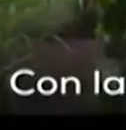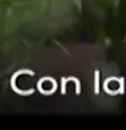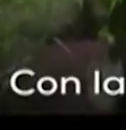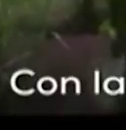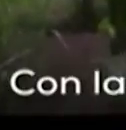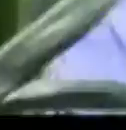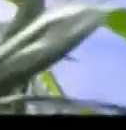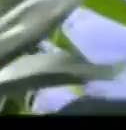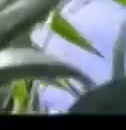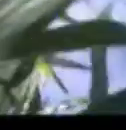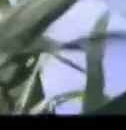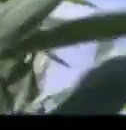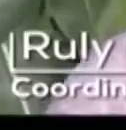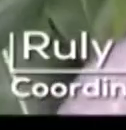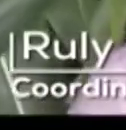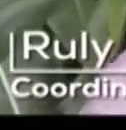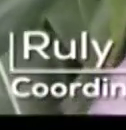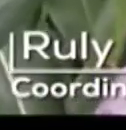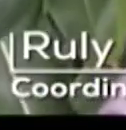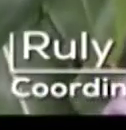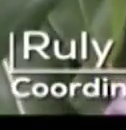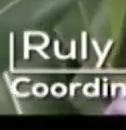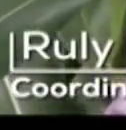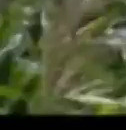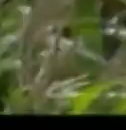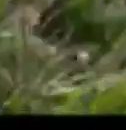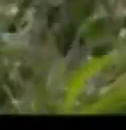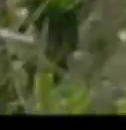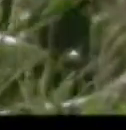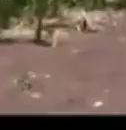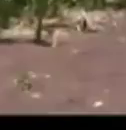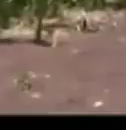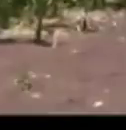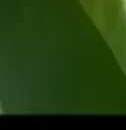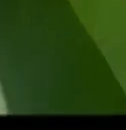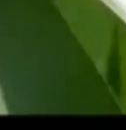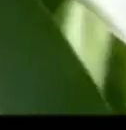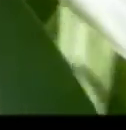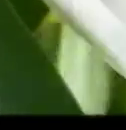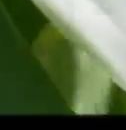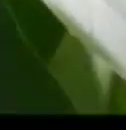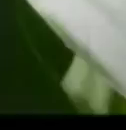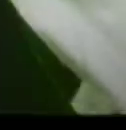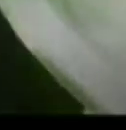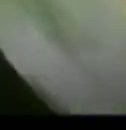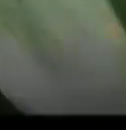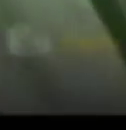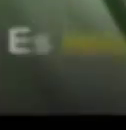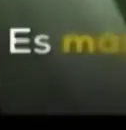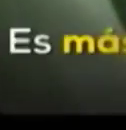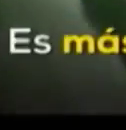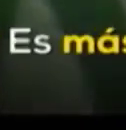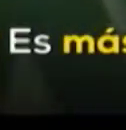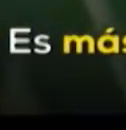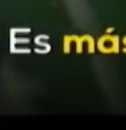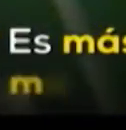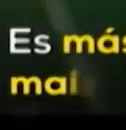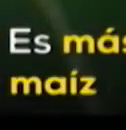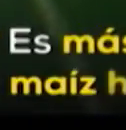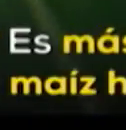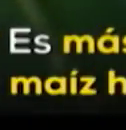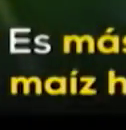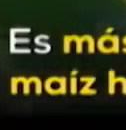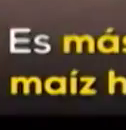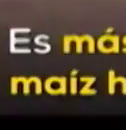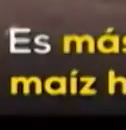¿Ha incidido en la producción agrícola y ha mejorado los ingresos que produce este cultivo en ese